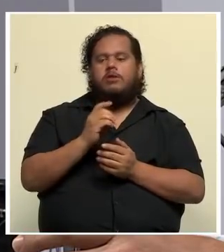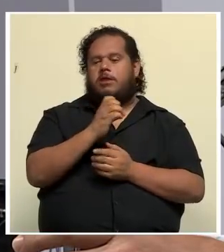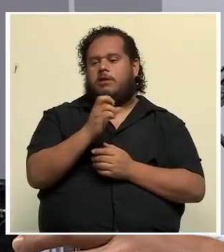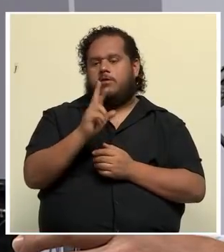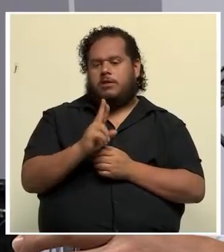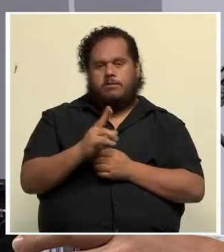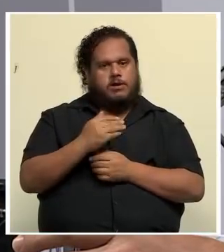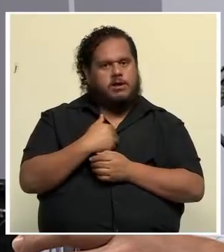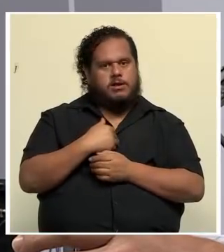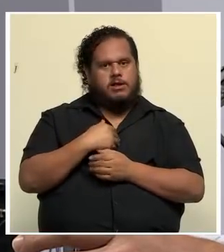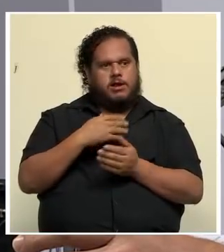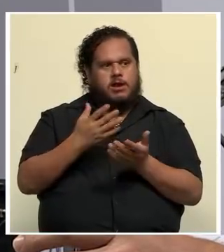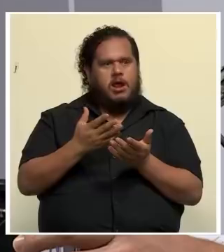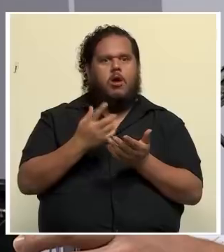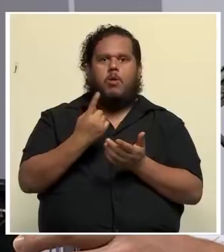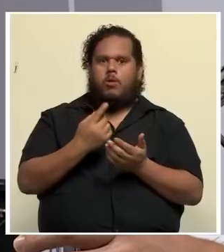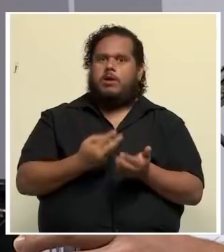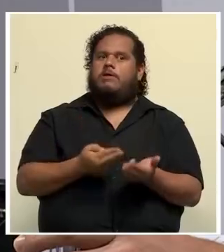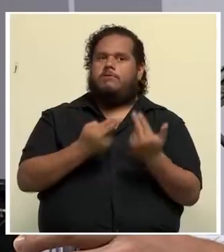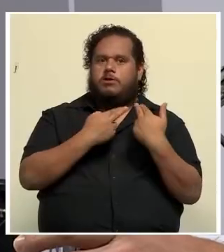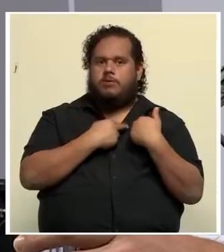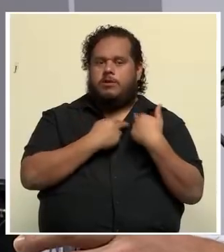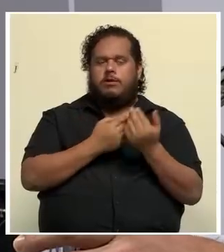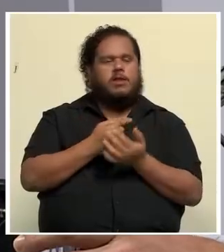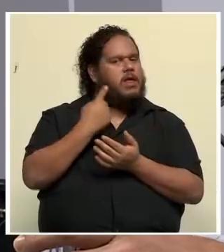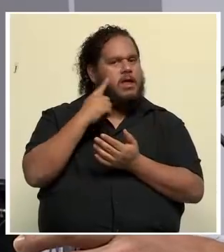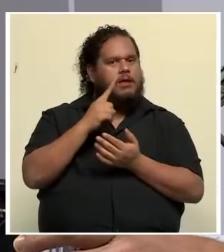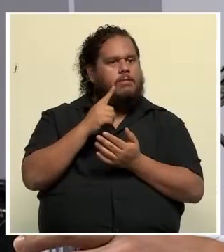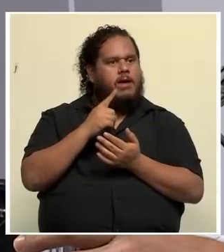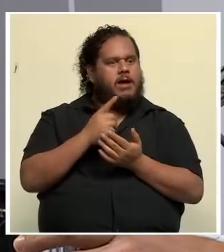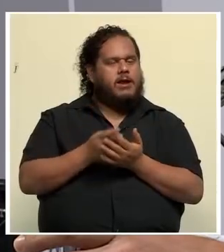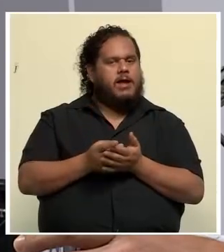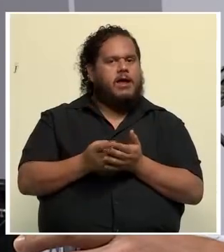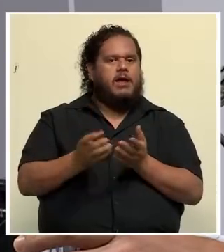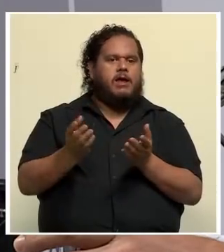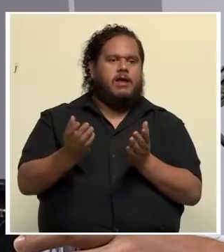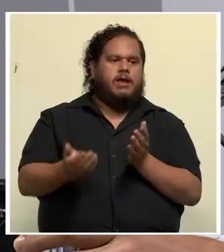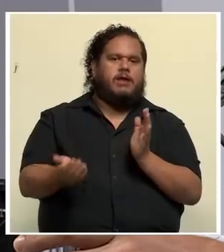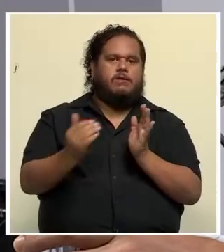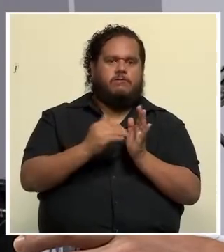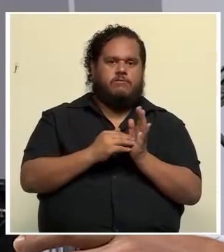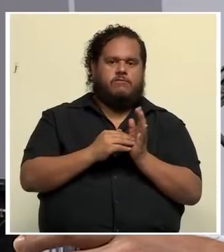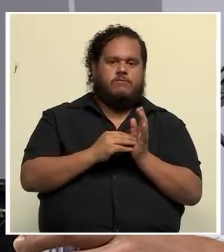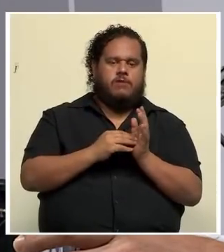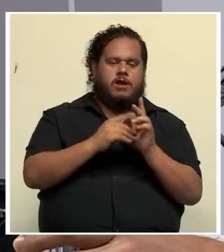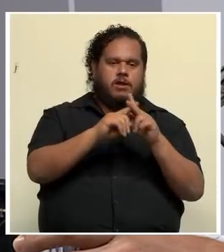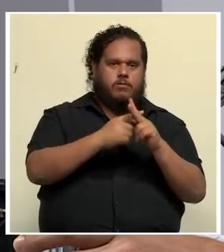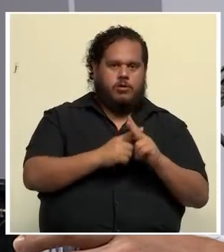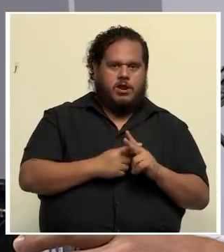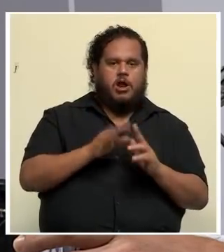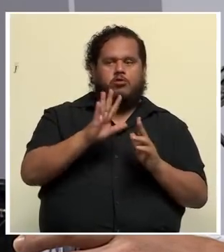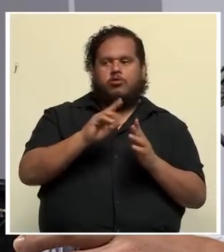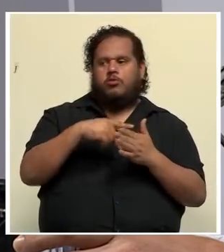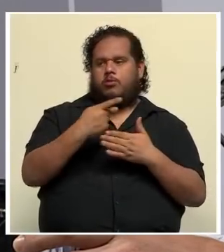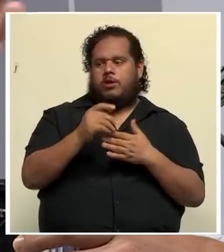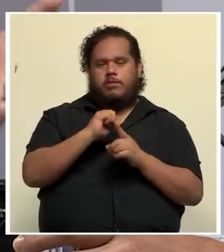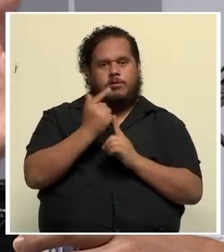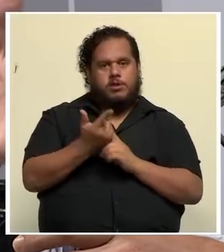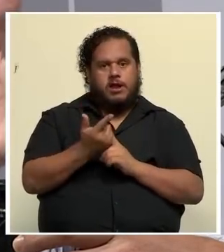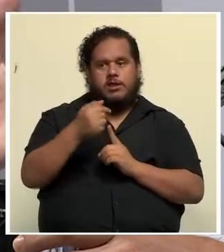tiene una enorme responsabilidad para remoldear sus programas sociales. Hoy en